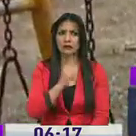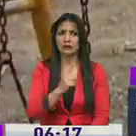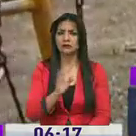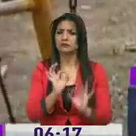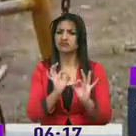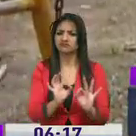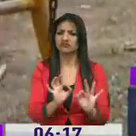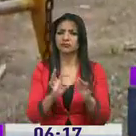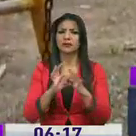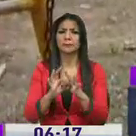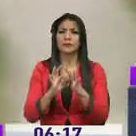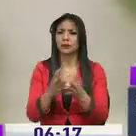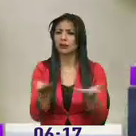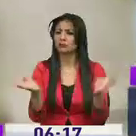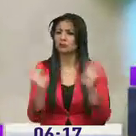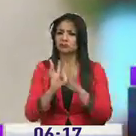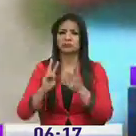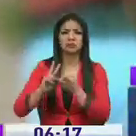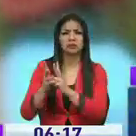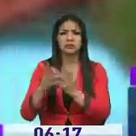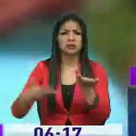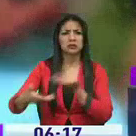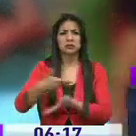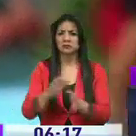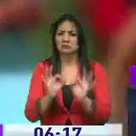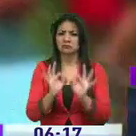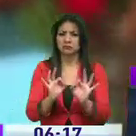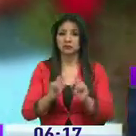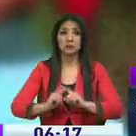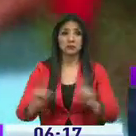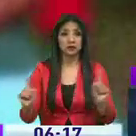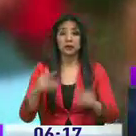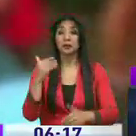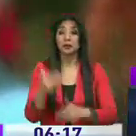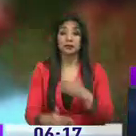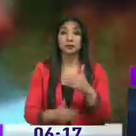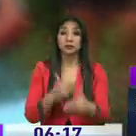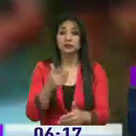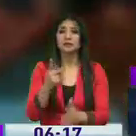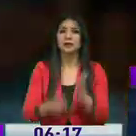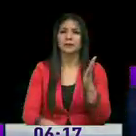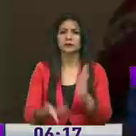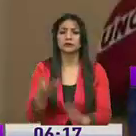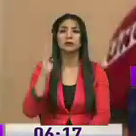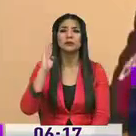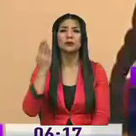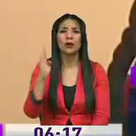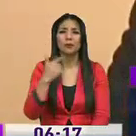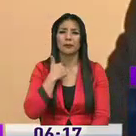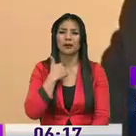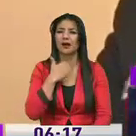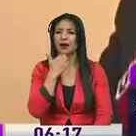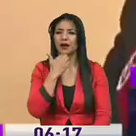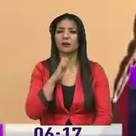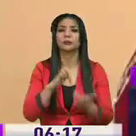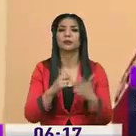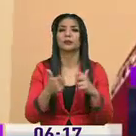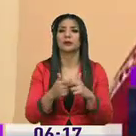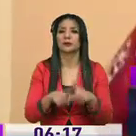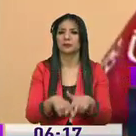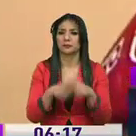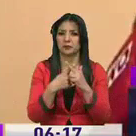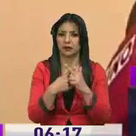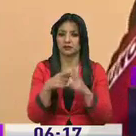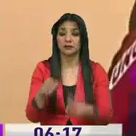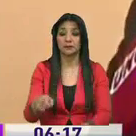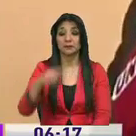excelente amistad con sus vecinos. Pero la situación cambió a la sombra de una broma. Un incidente entre un